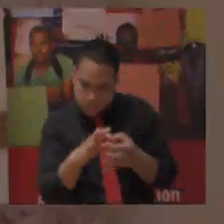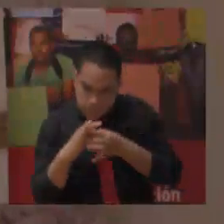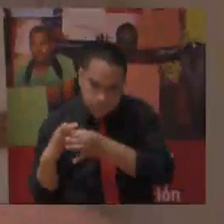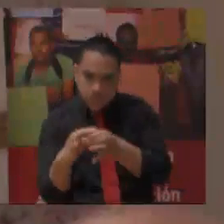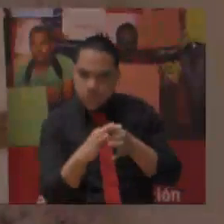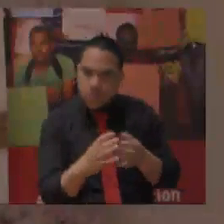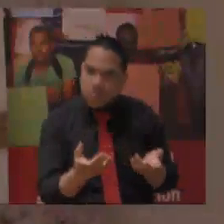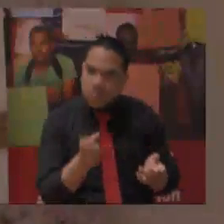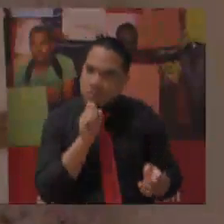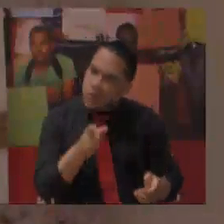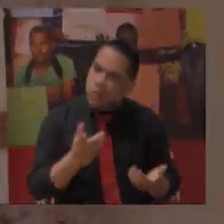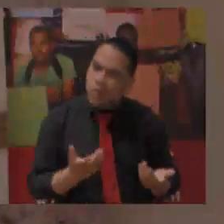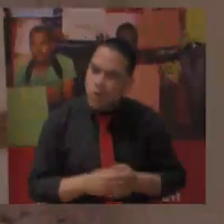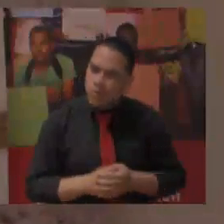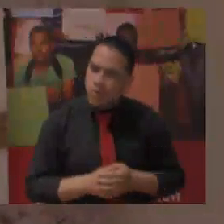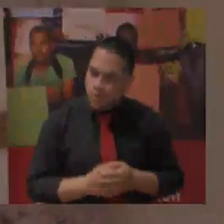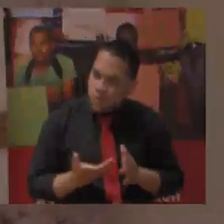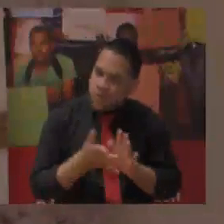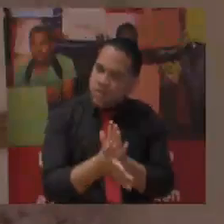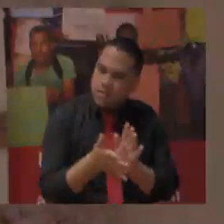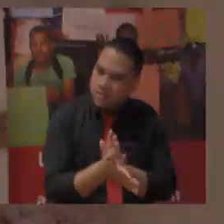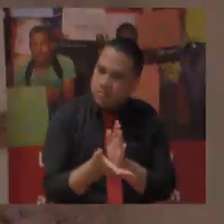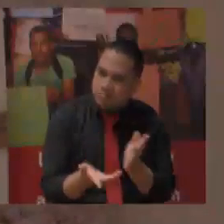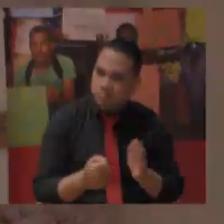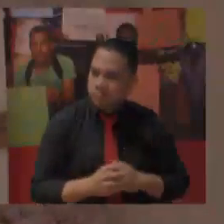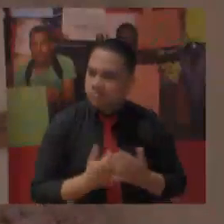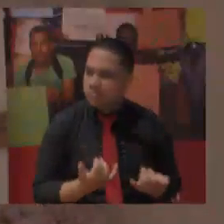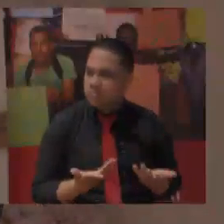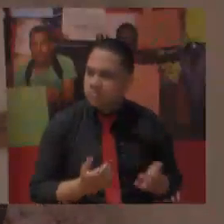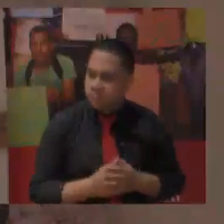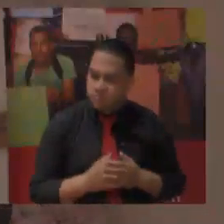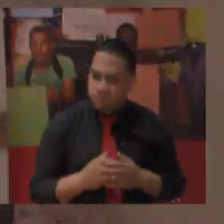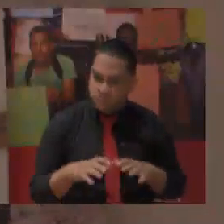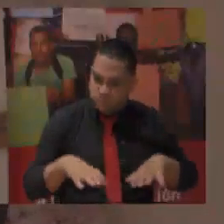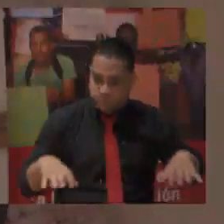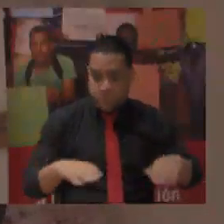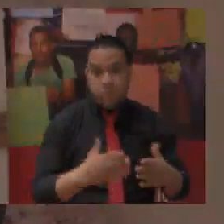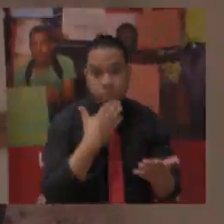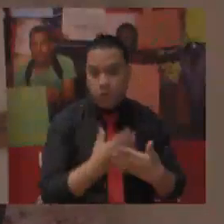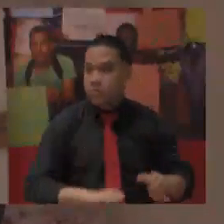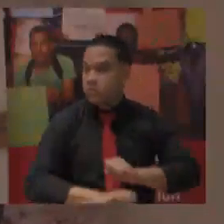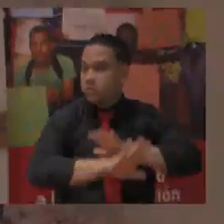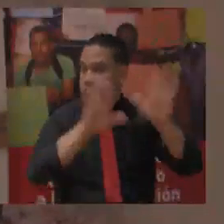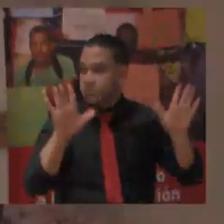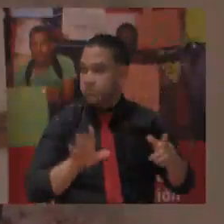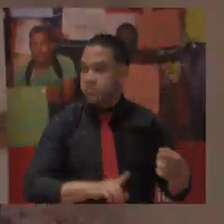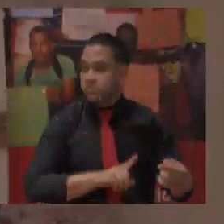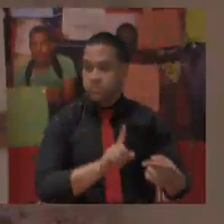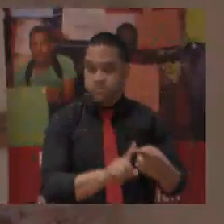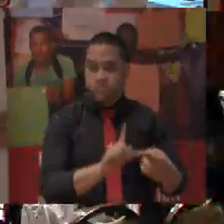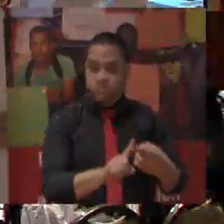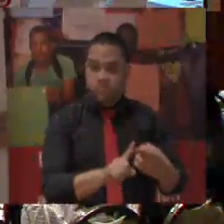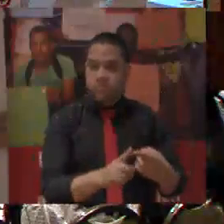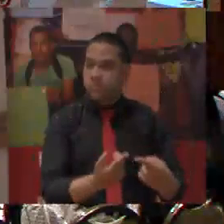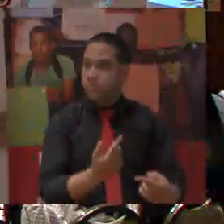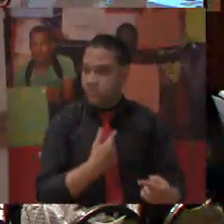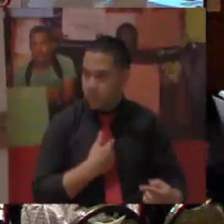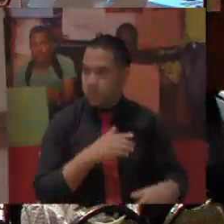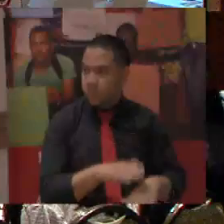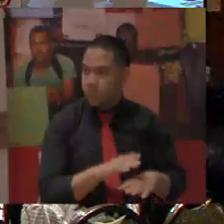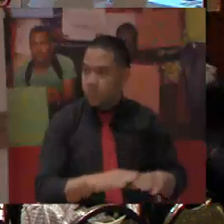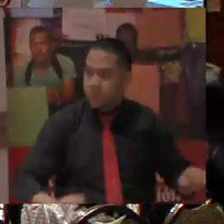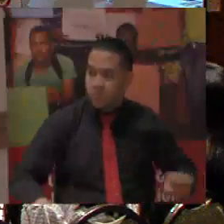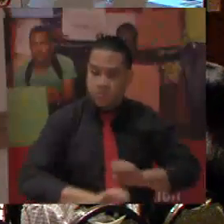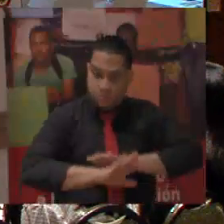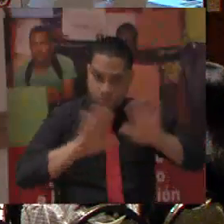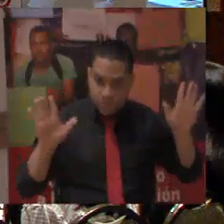trabajo de unir a los diferentes sectores para que trabajar juntos? Bueno, buenos días. Primero que todo, yo hago la misma aclaración que